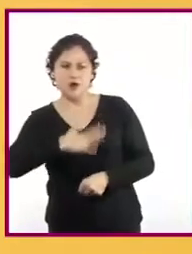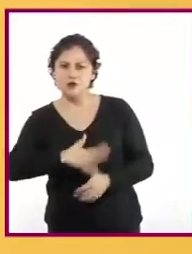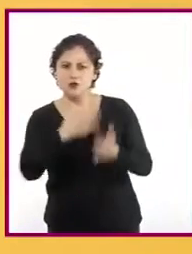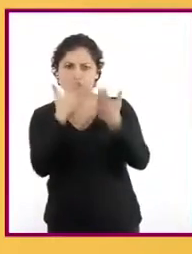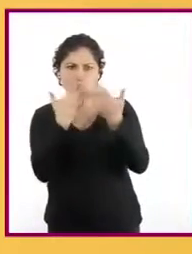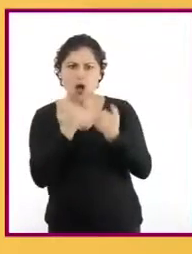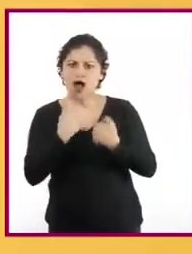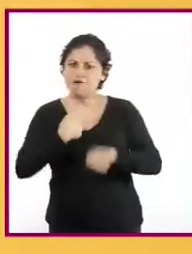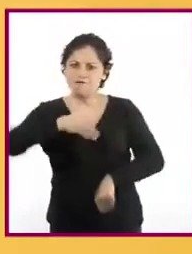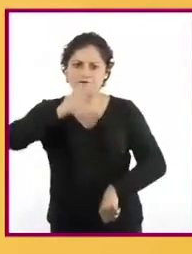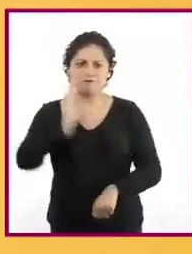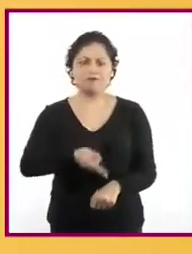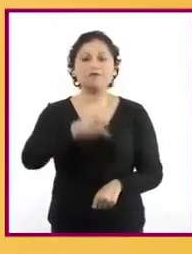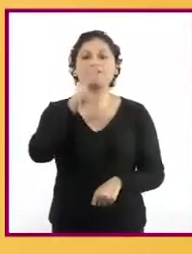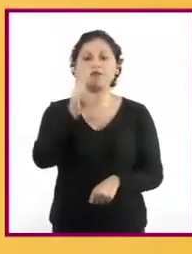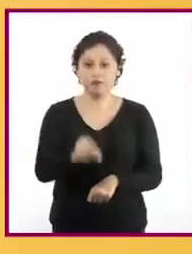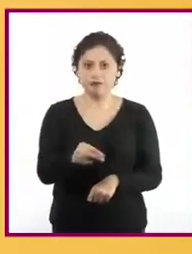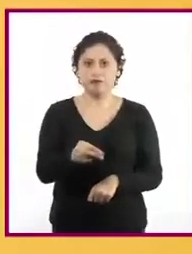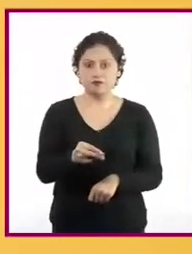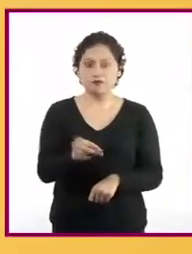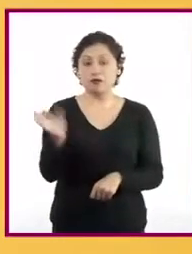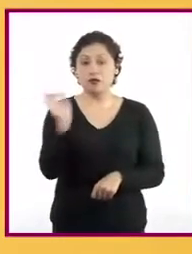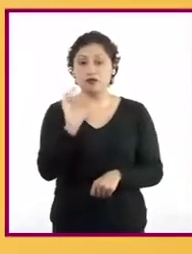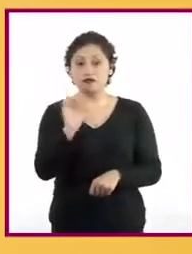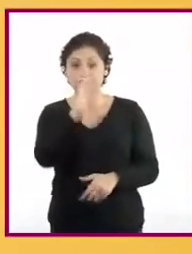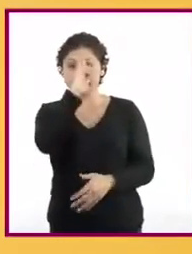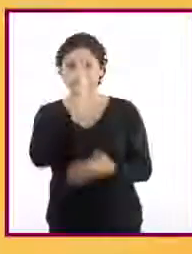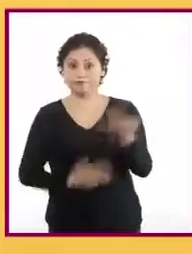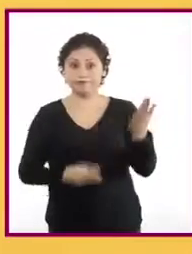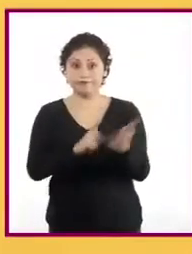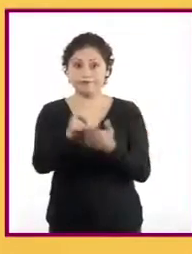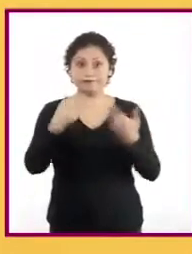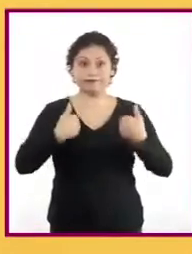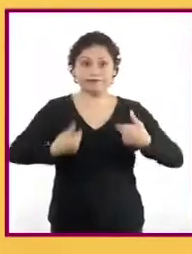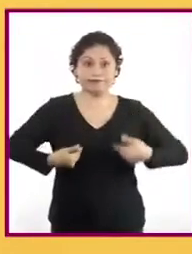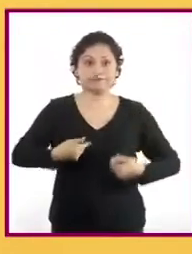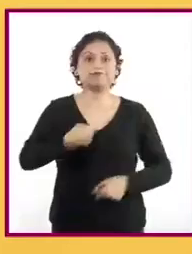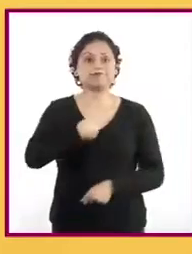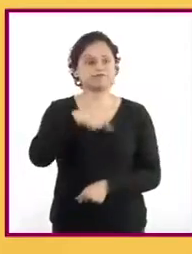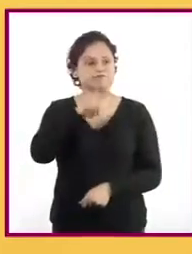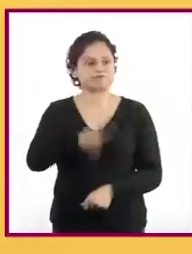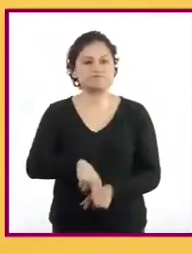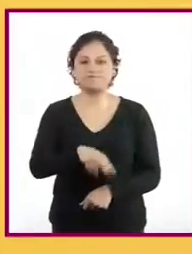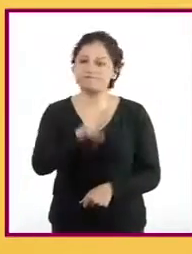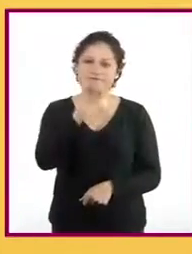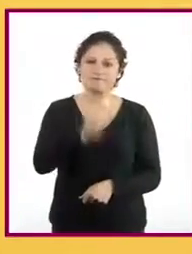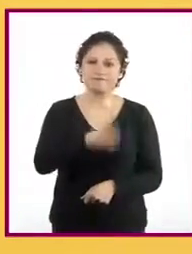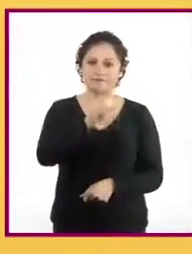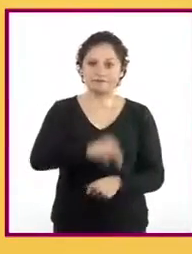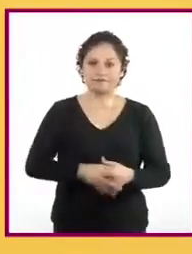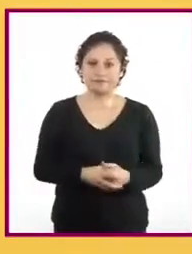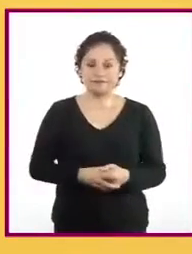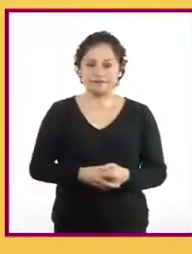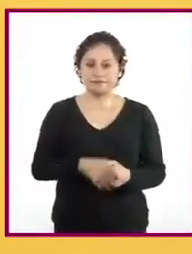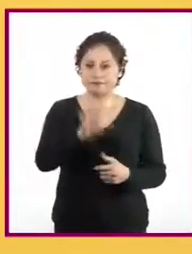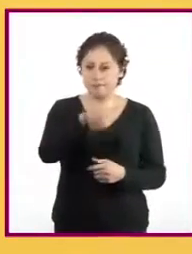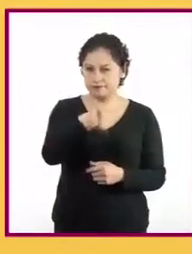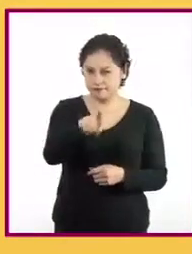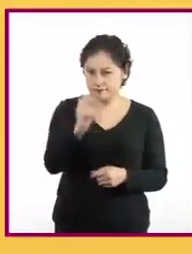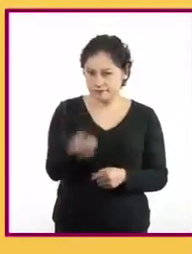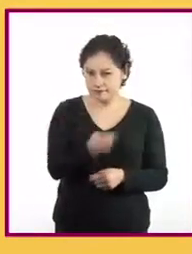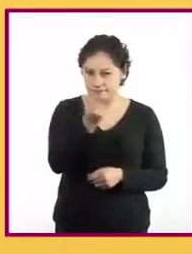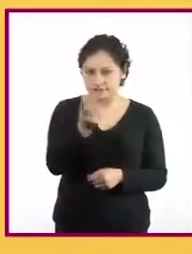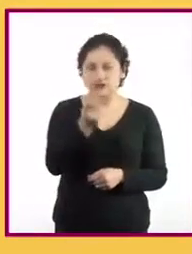el sufrimiento producido por la violación de los derechos. ¿Se han preguntado qué hacer cuando se